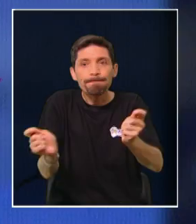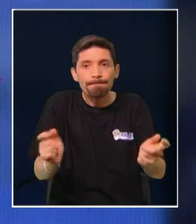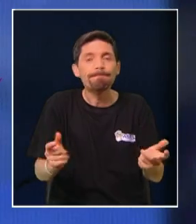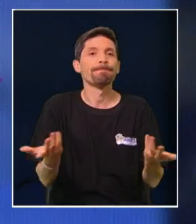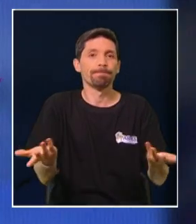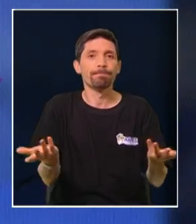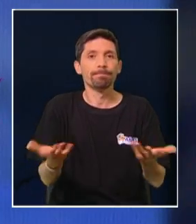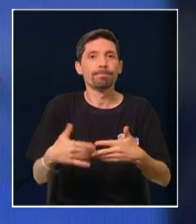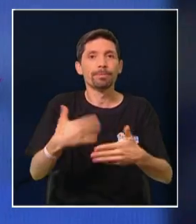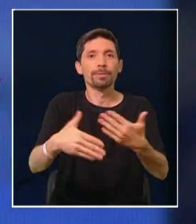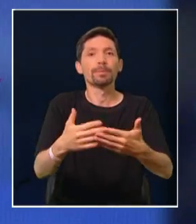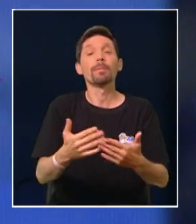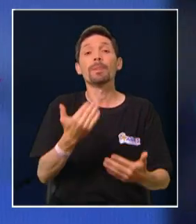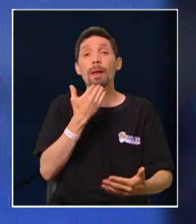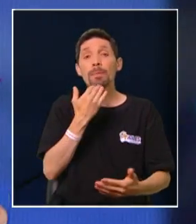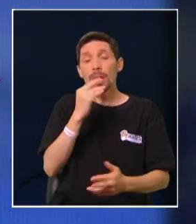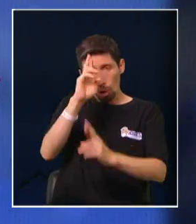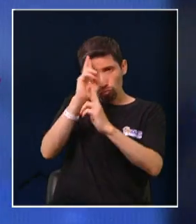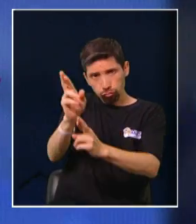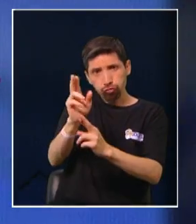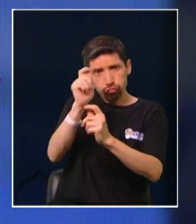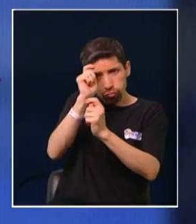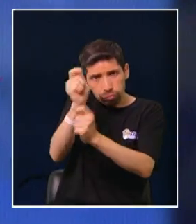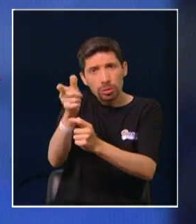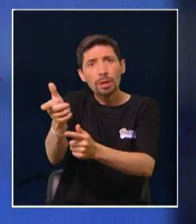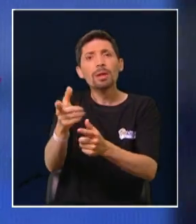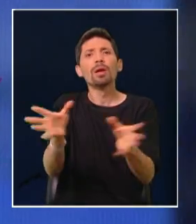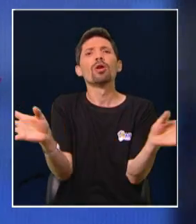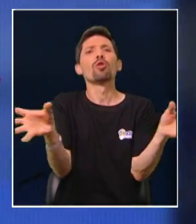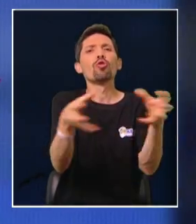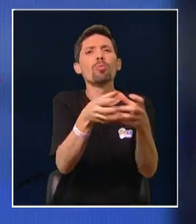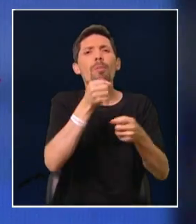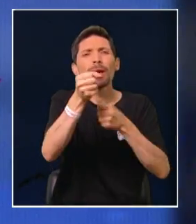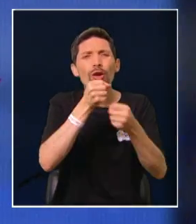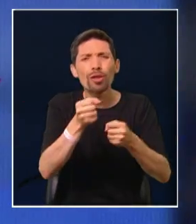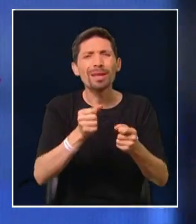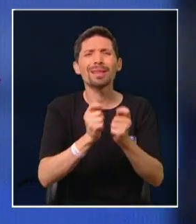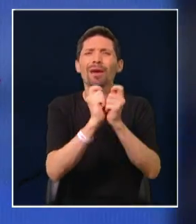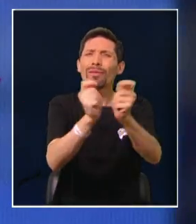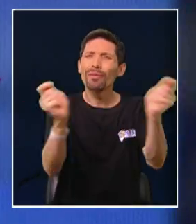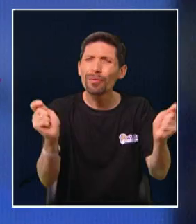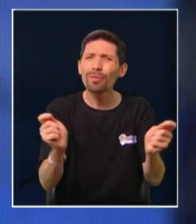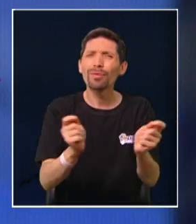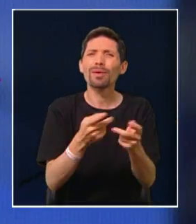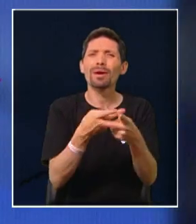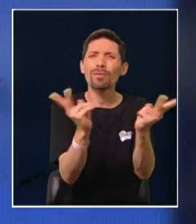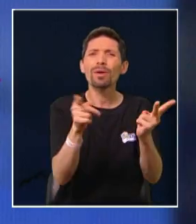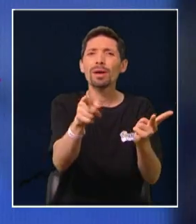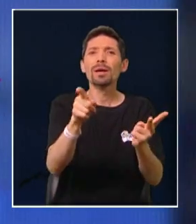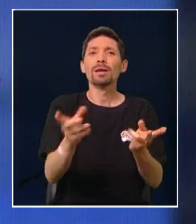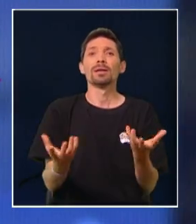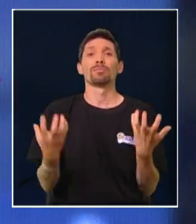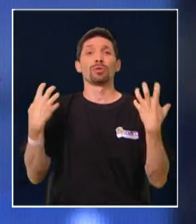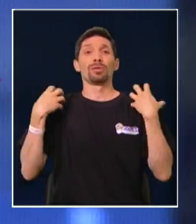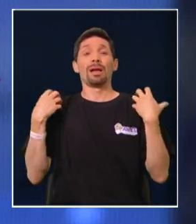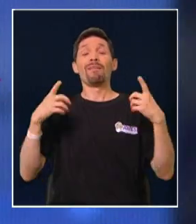ella quiero reconocer a los periodistas, a los equipos de marketing, a los ejecutivos que han cuidado nuestra